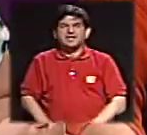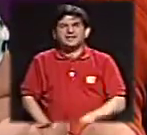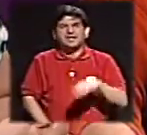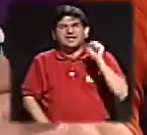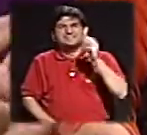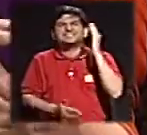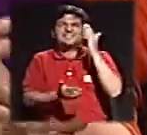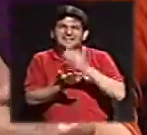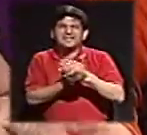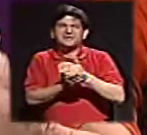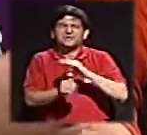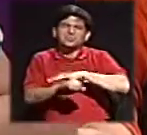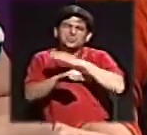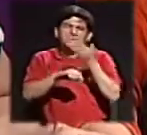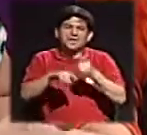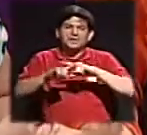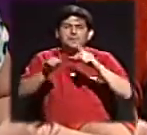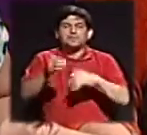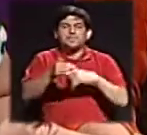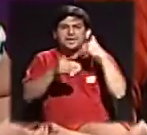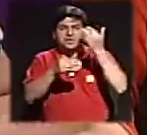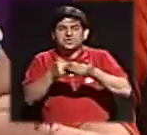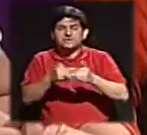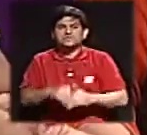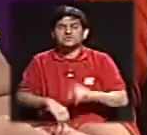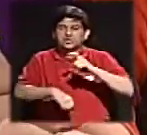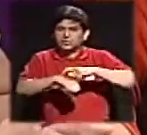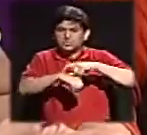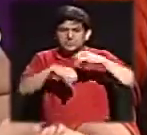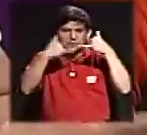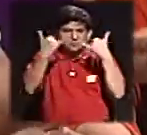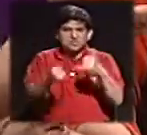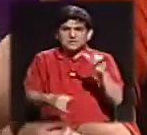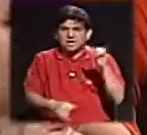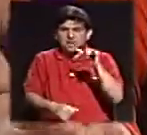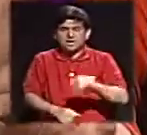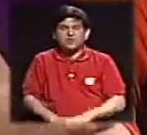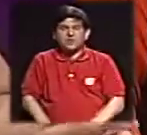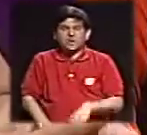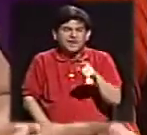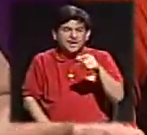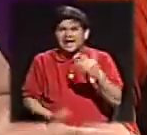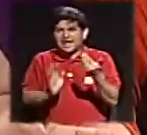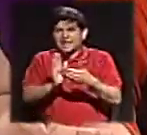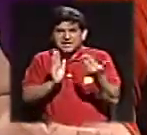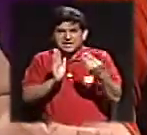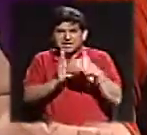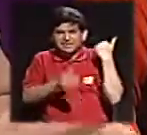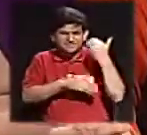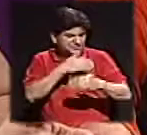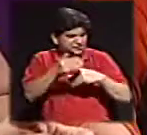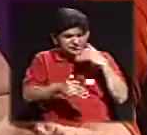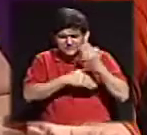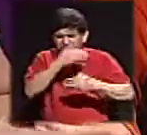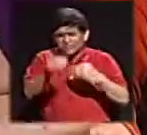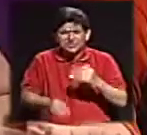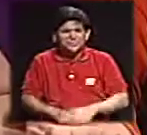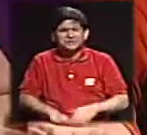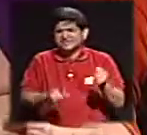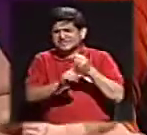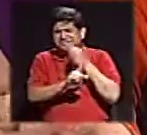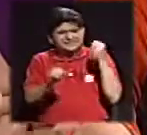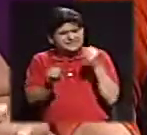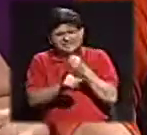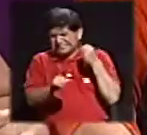sí le interrumpieron el embarazo, pero hasta después de cierto tiempo igualmente tuvo que sufrir este proceso tan agresivo,